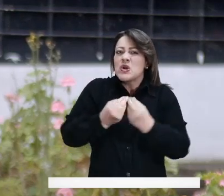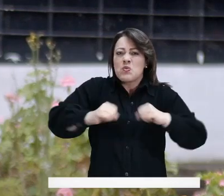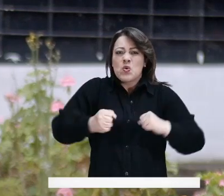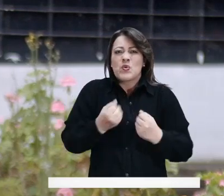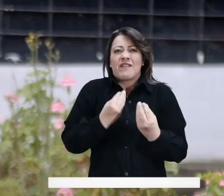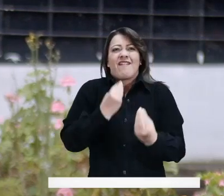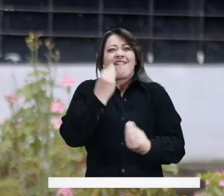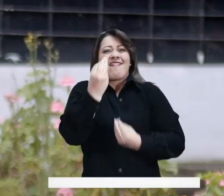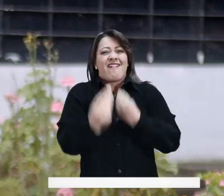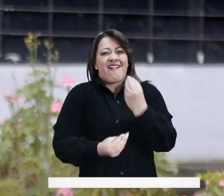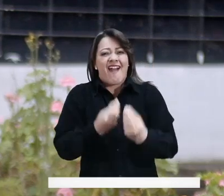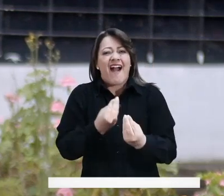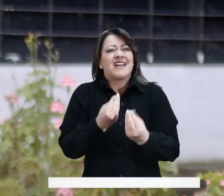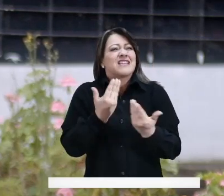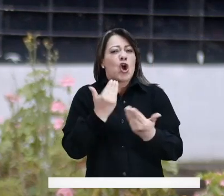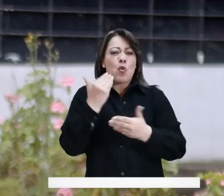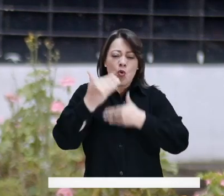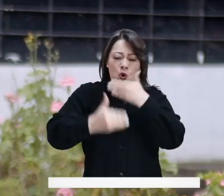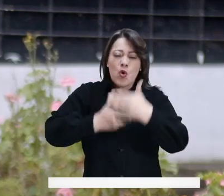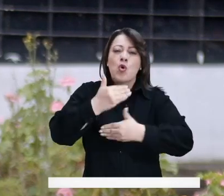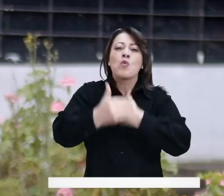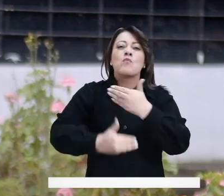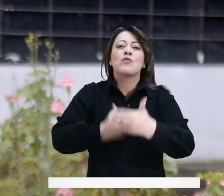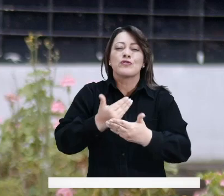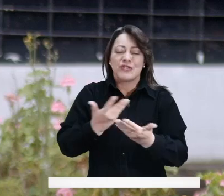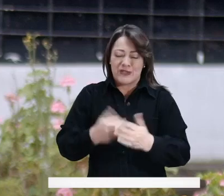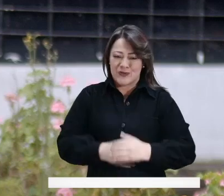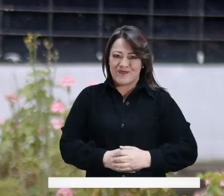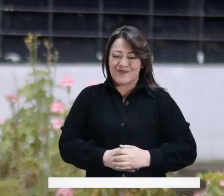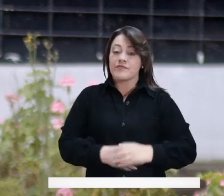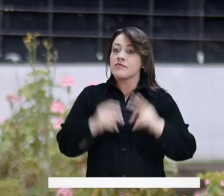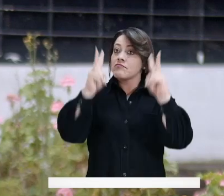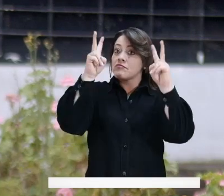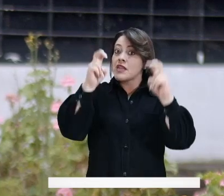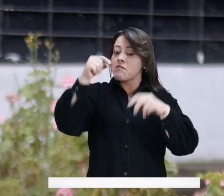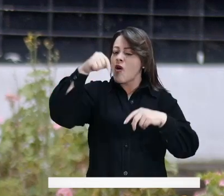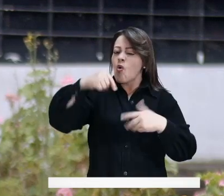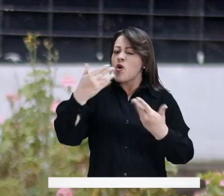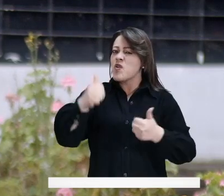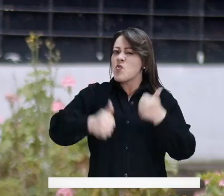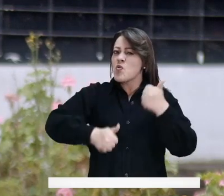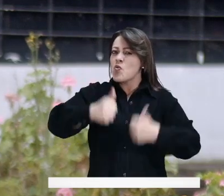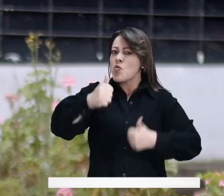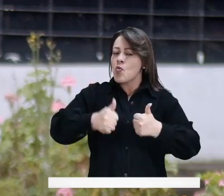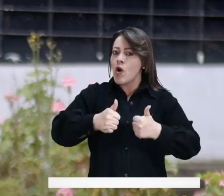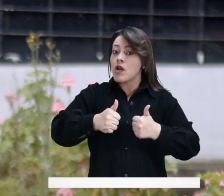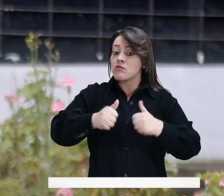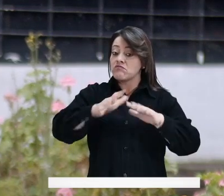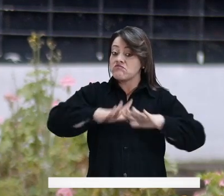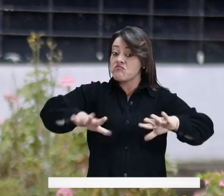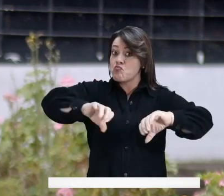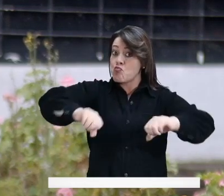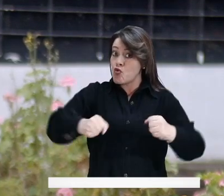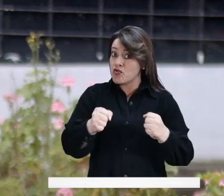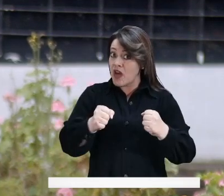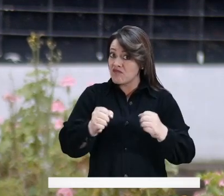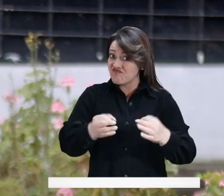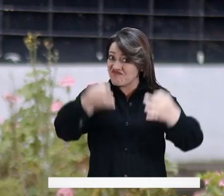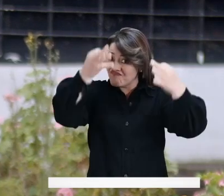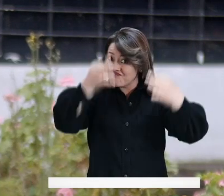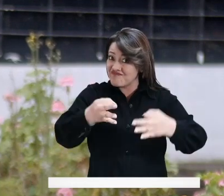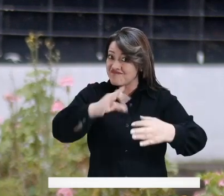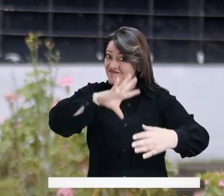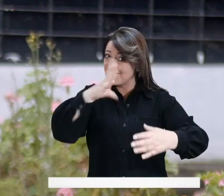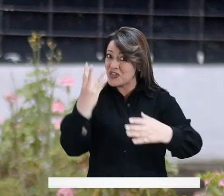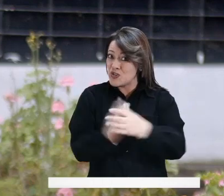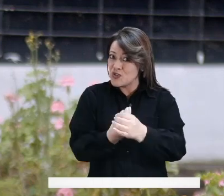que son materia de debate de control político en el Consejo de Bogotá, como lo es conocer si Bogotá es realmente